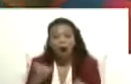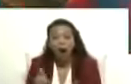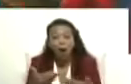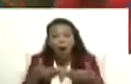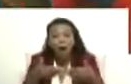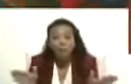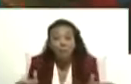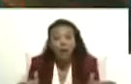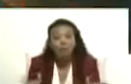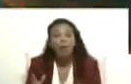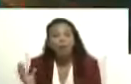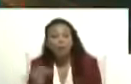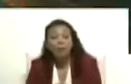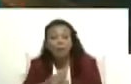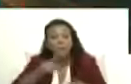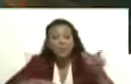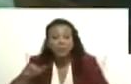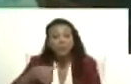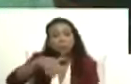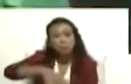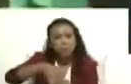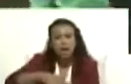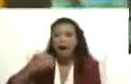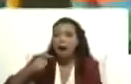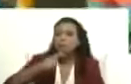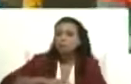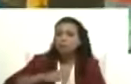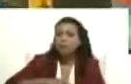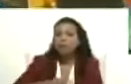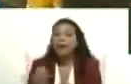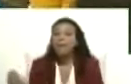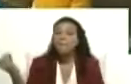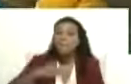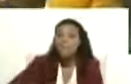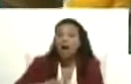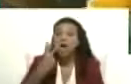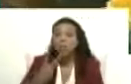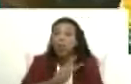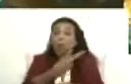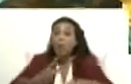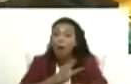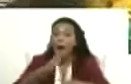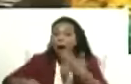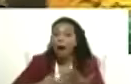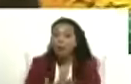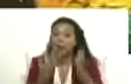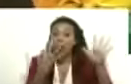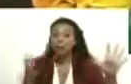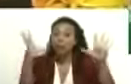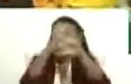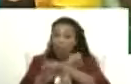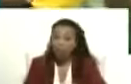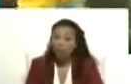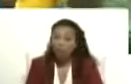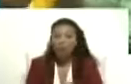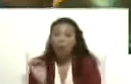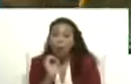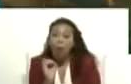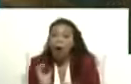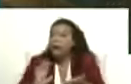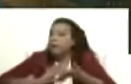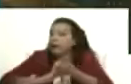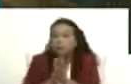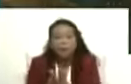mantiene porque sigue votando el pueblo venezolano, se extiende esta jornada electoral hasta las 8 de la noche o hasta que